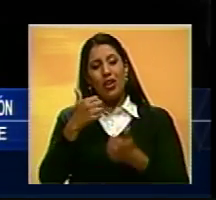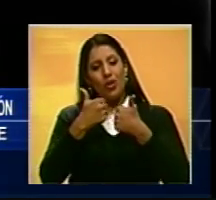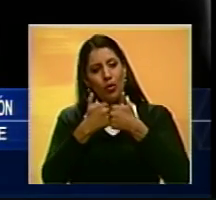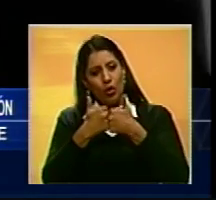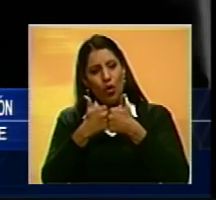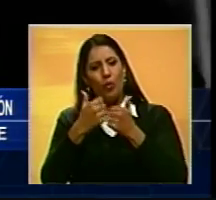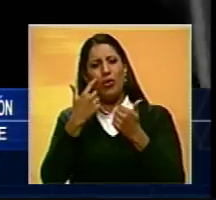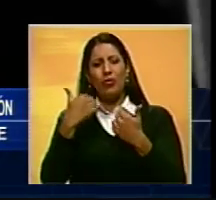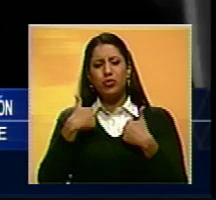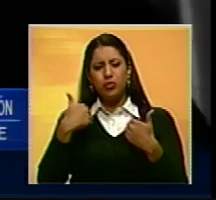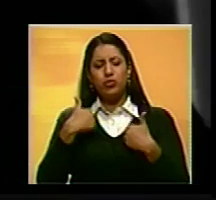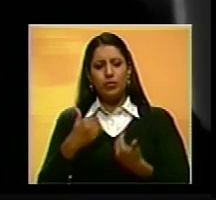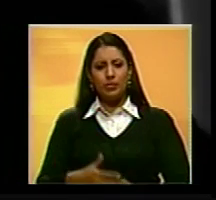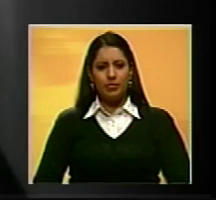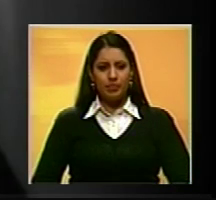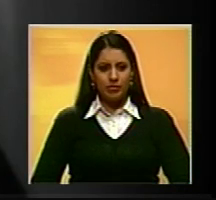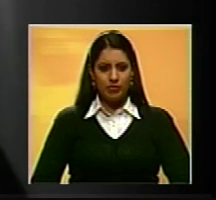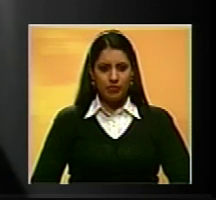sentimentales tormentosas.